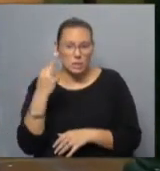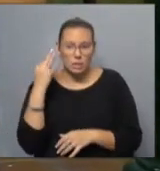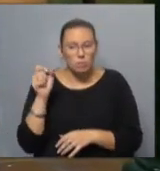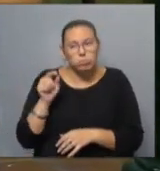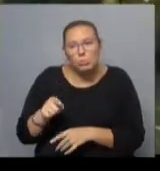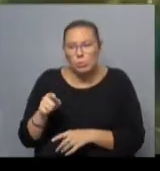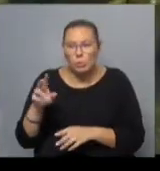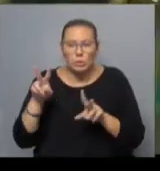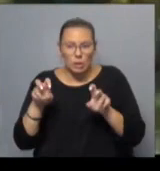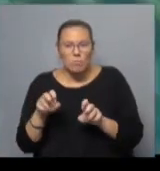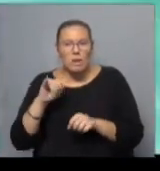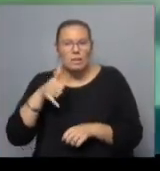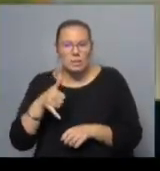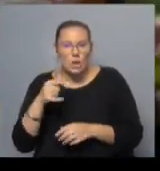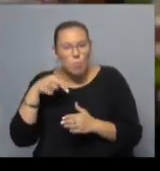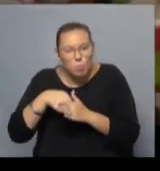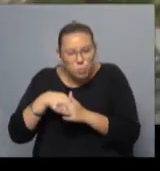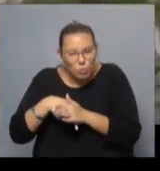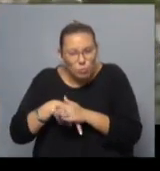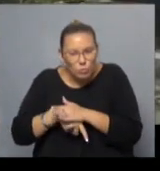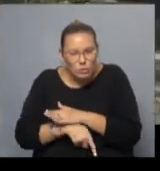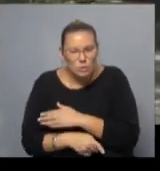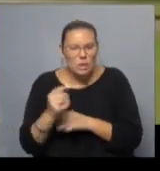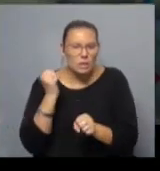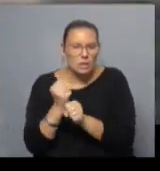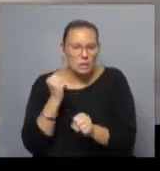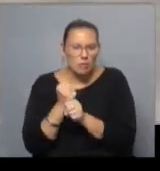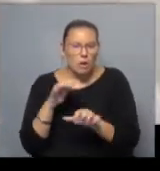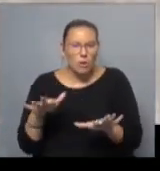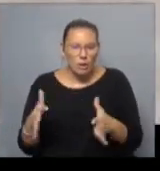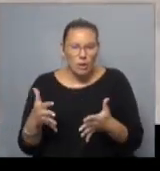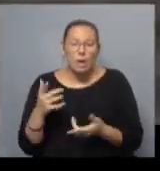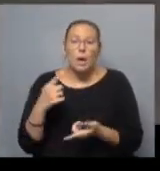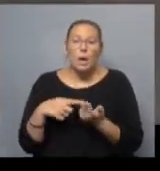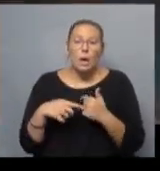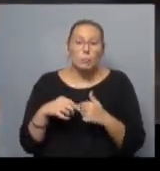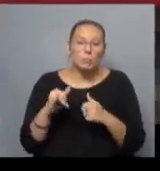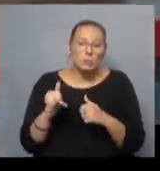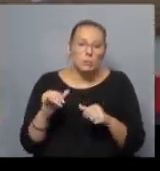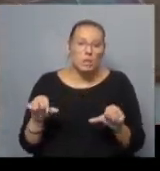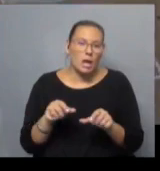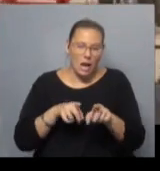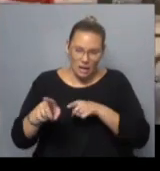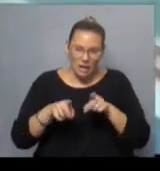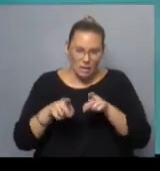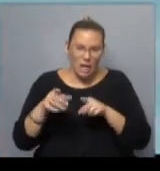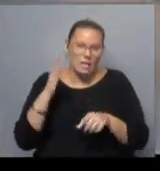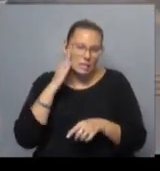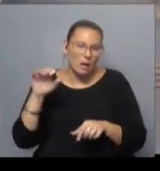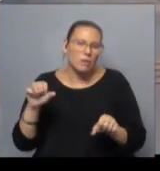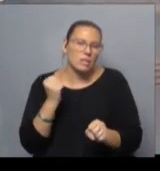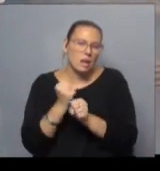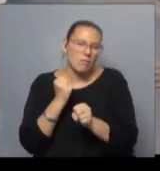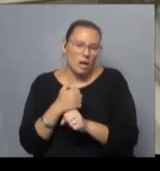específicos, porque ahí sí ahondás en lo que es el laburo posta. Pero sí, más o menos el que hace la carrera sabe lo que hace un